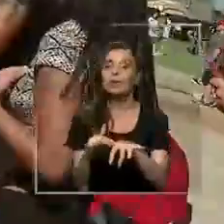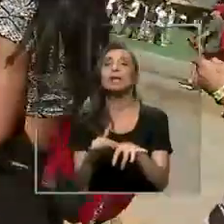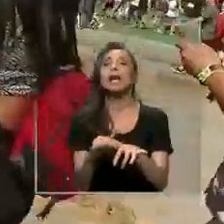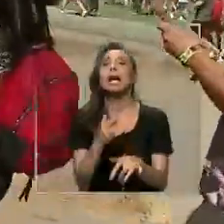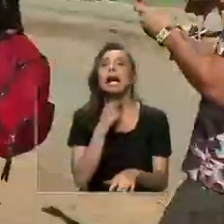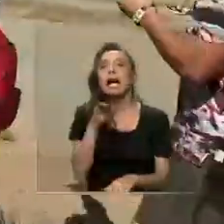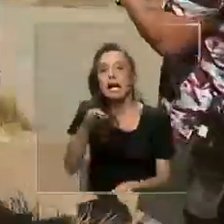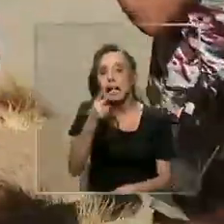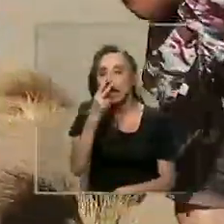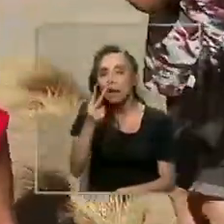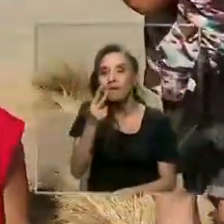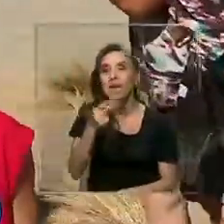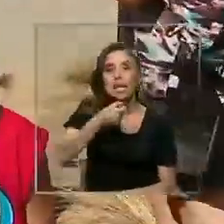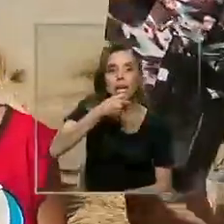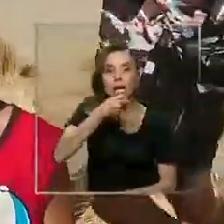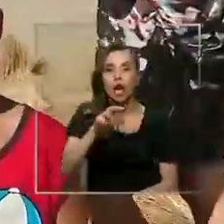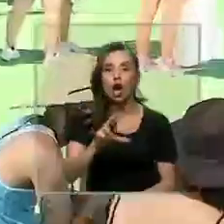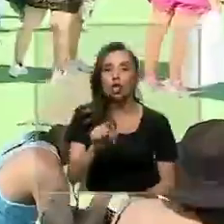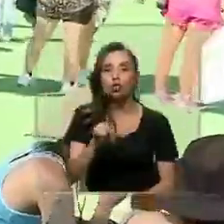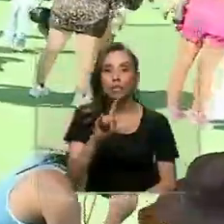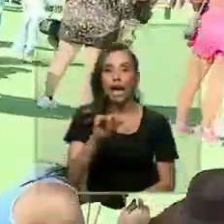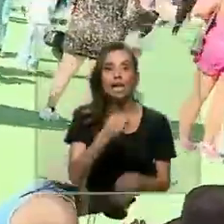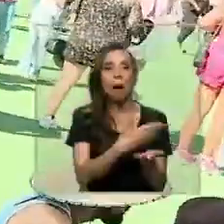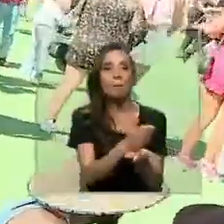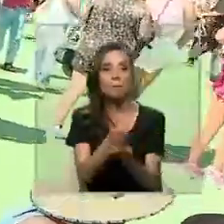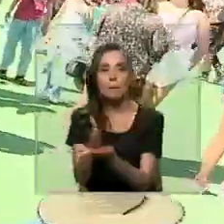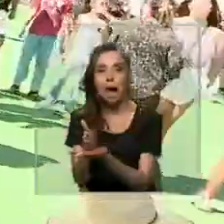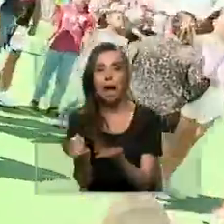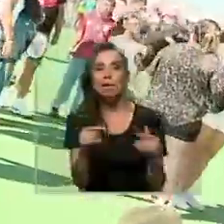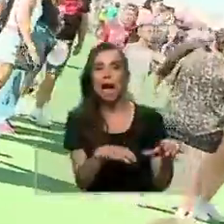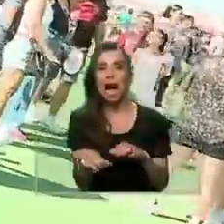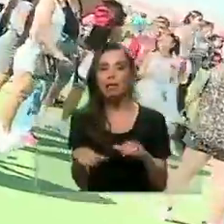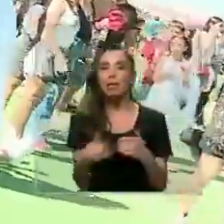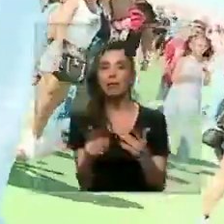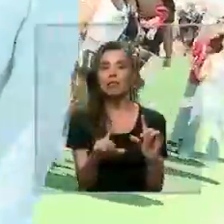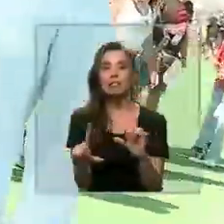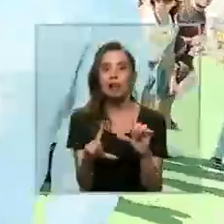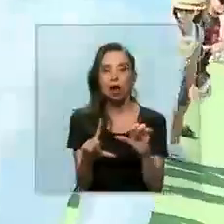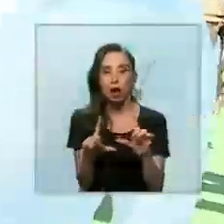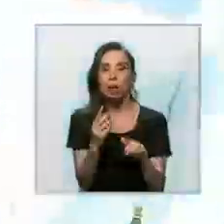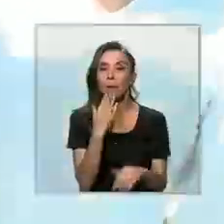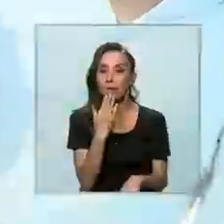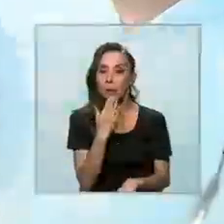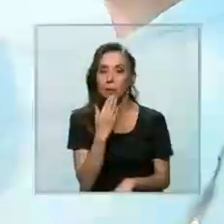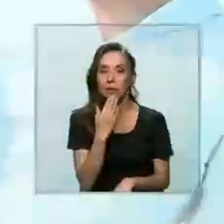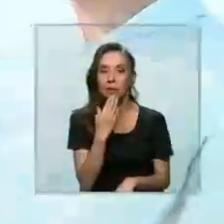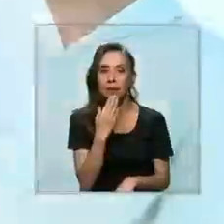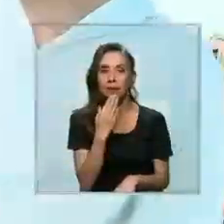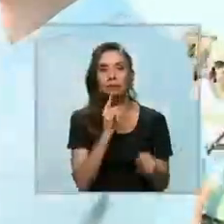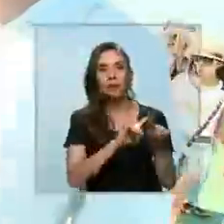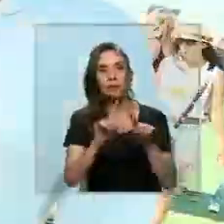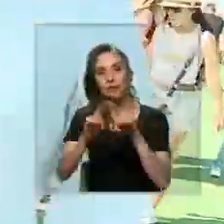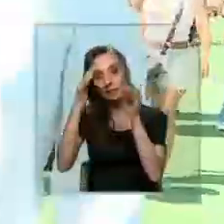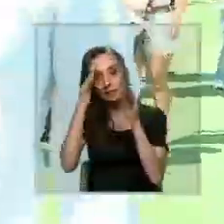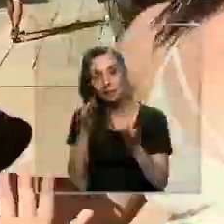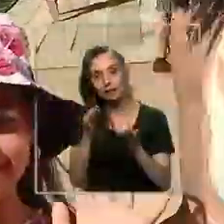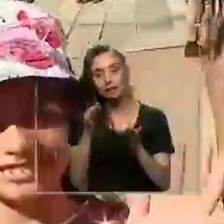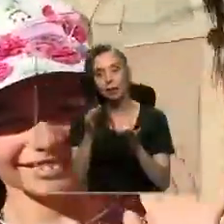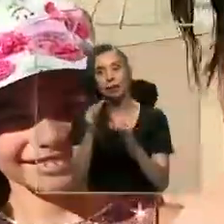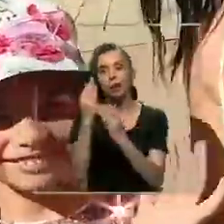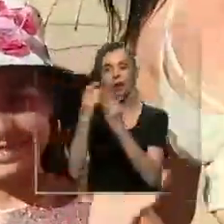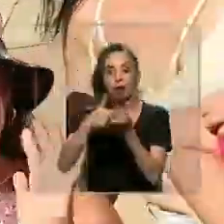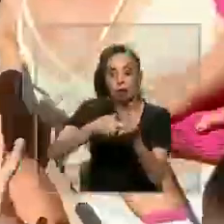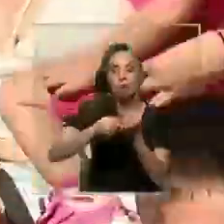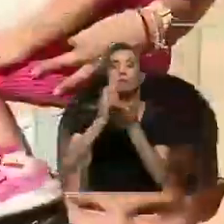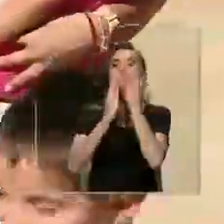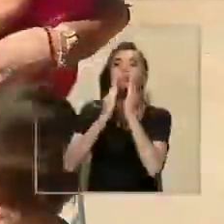Rosalía, tienen distintos planes para disfrutar las actividades que les ofrece el evento y también toman distintas medidas para protegerse del